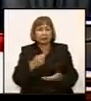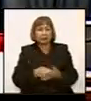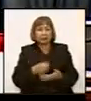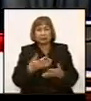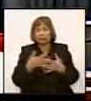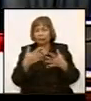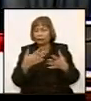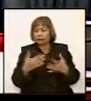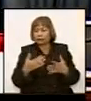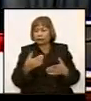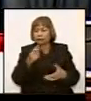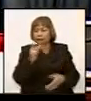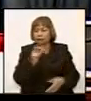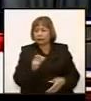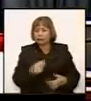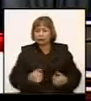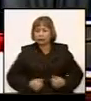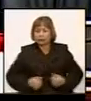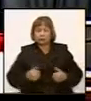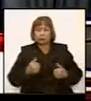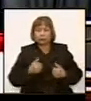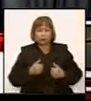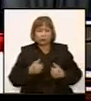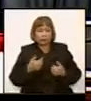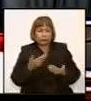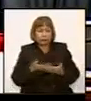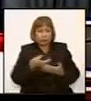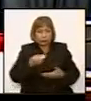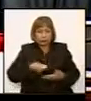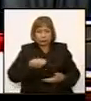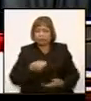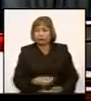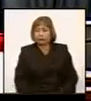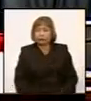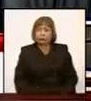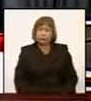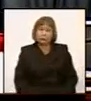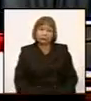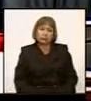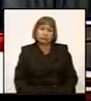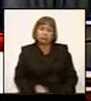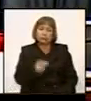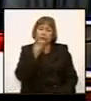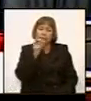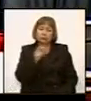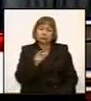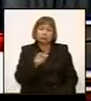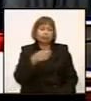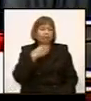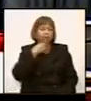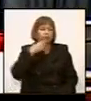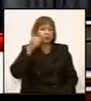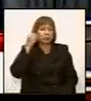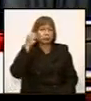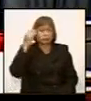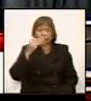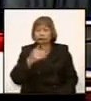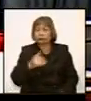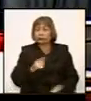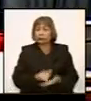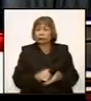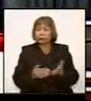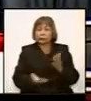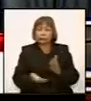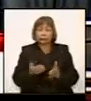muchas veces es una persona que vive de ese arrendamiento, una persona, un adulto mayor, que tal vez